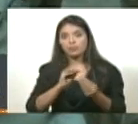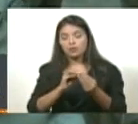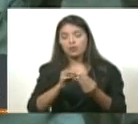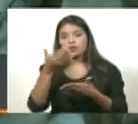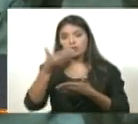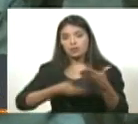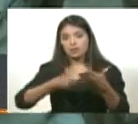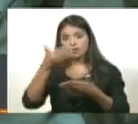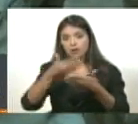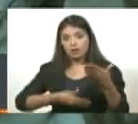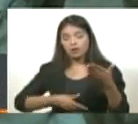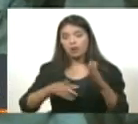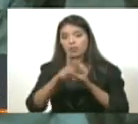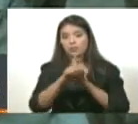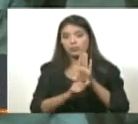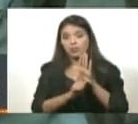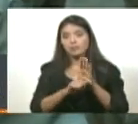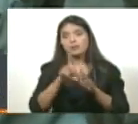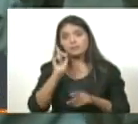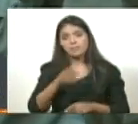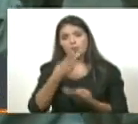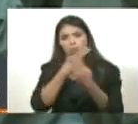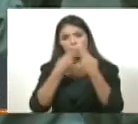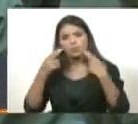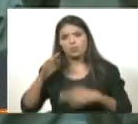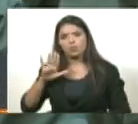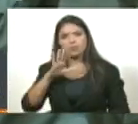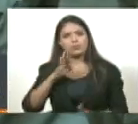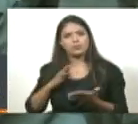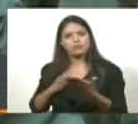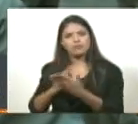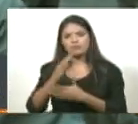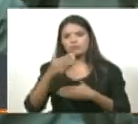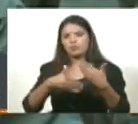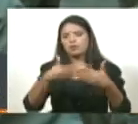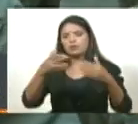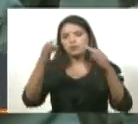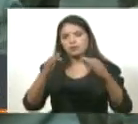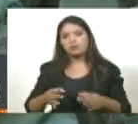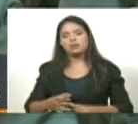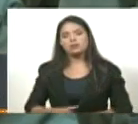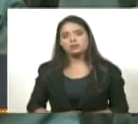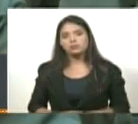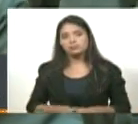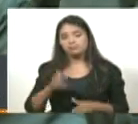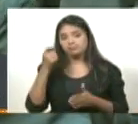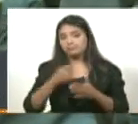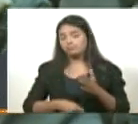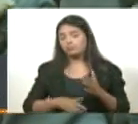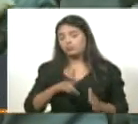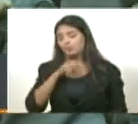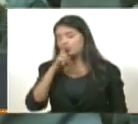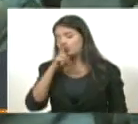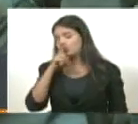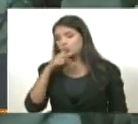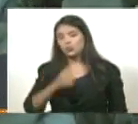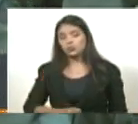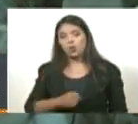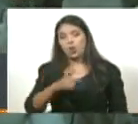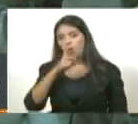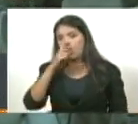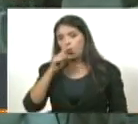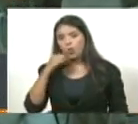Carta Magna y su irreductible compromiso de lealtad, censura las aberrantes